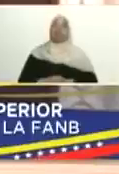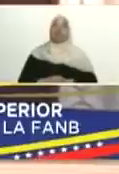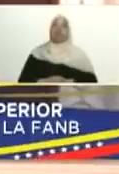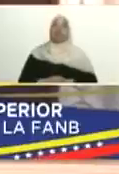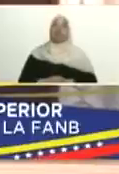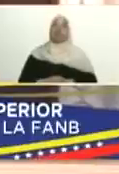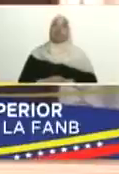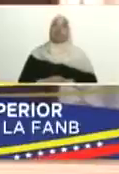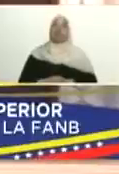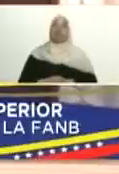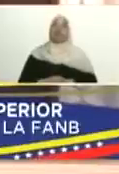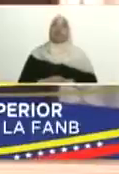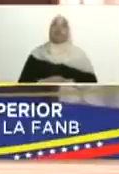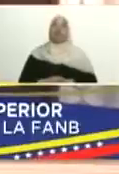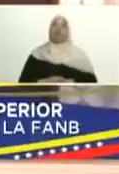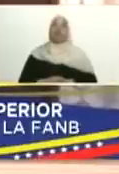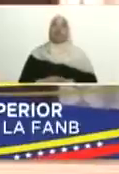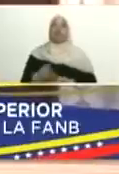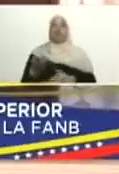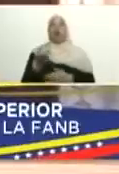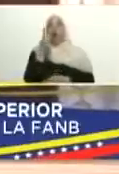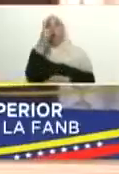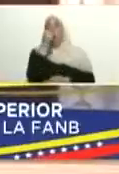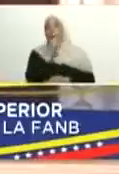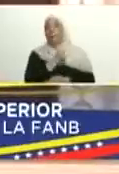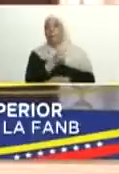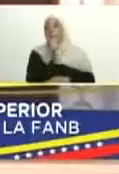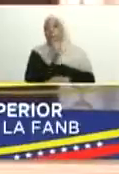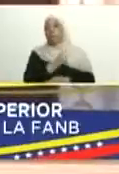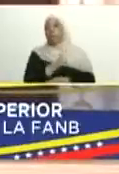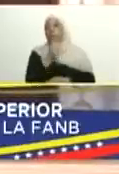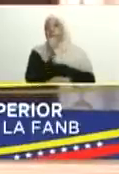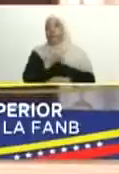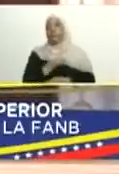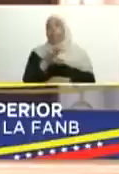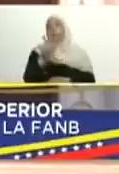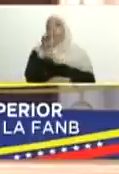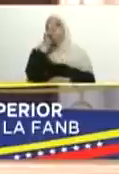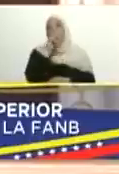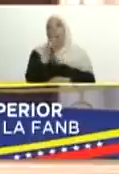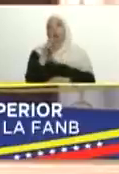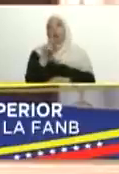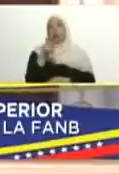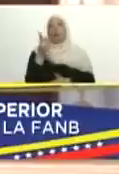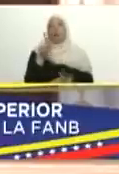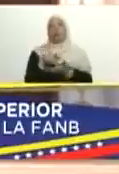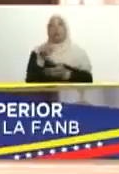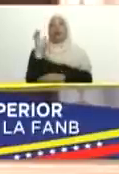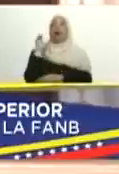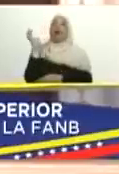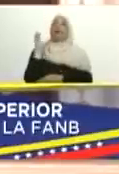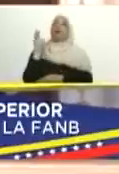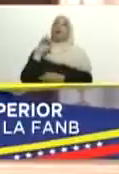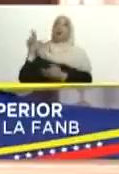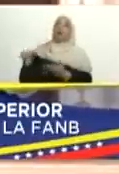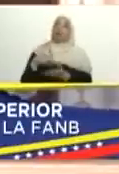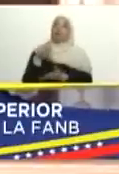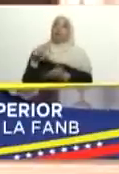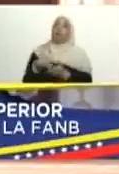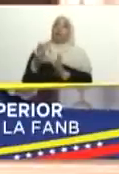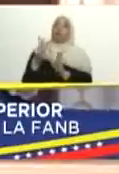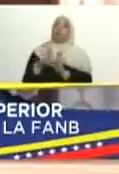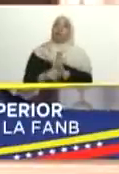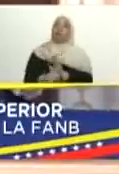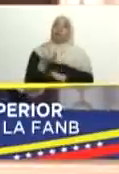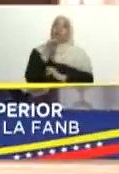Nos tocó con paciencia calarnos 5 años de conspiraciones en la Asamblea Nacional. Se robaron